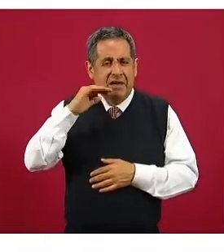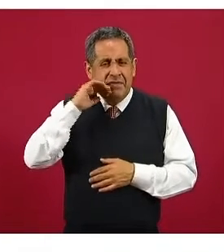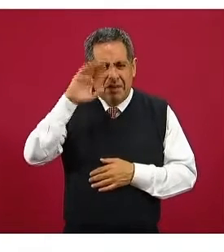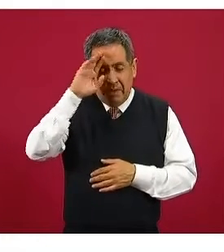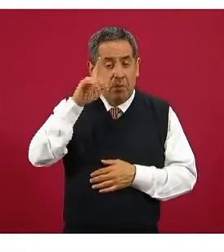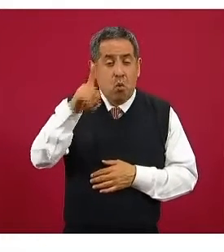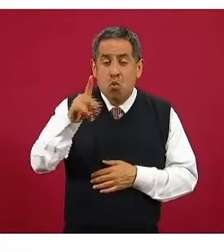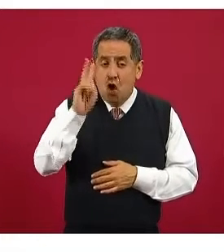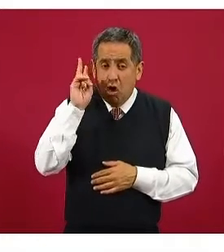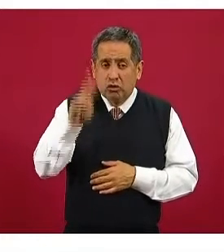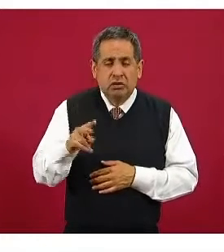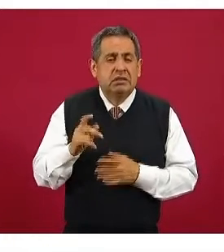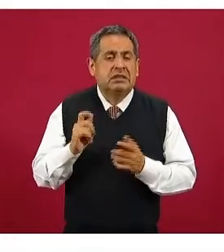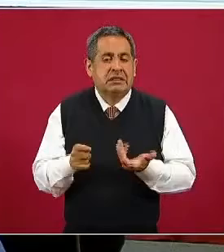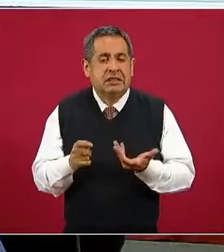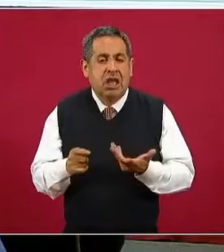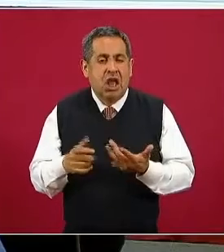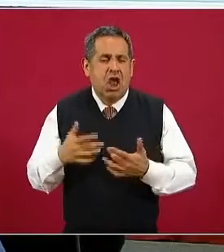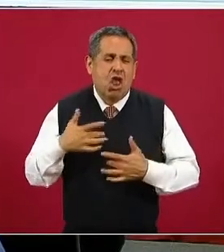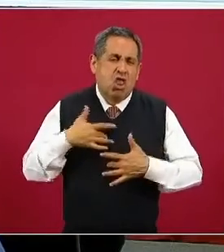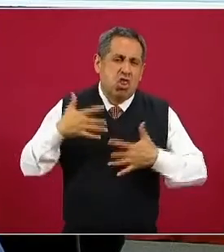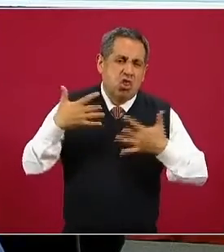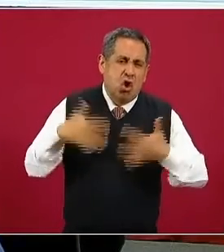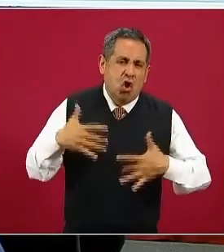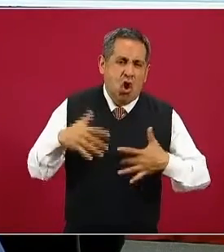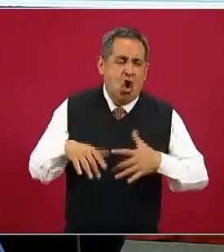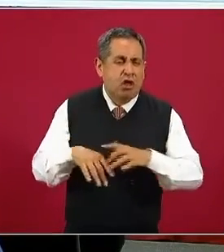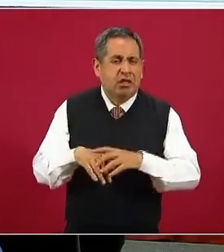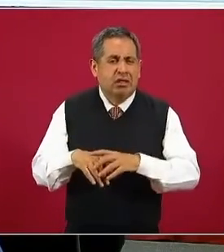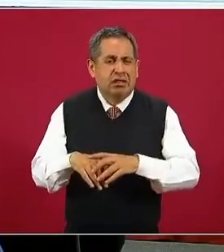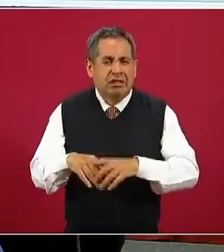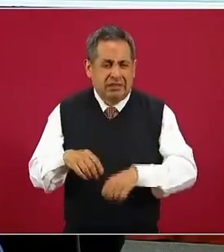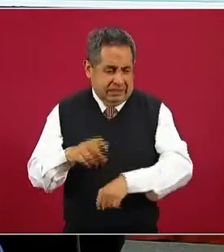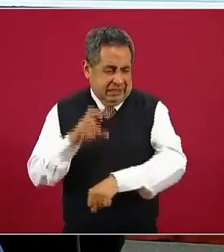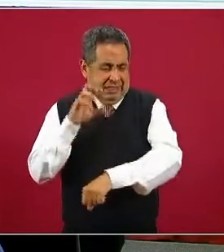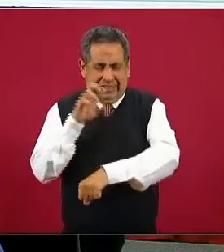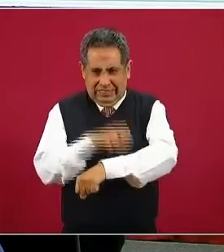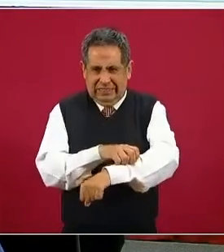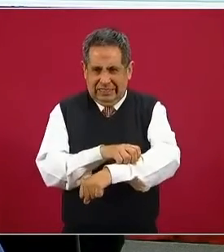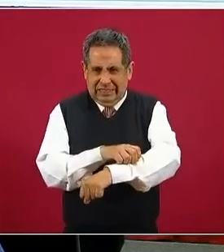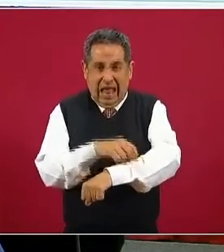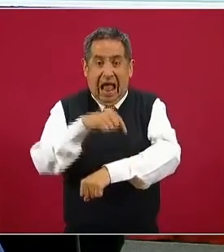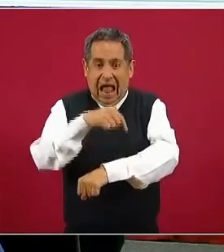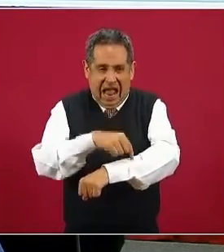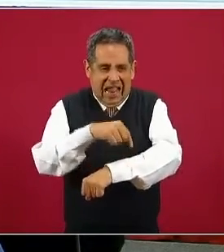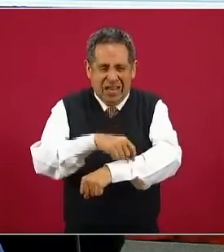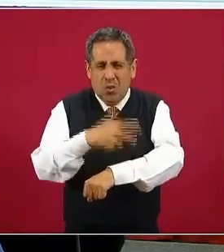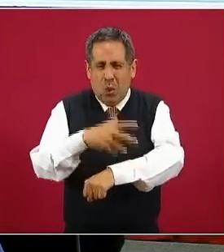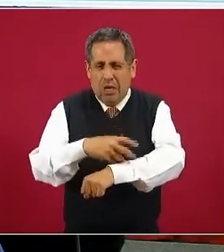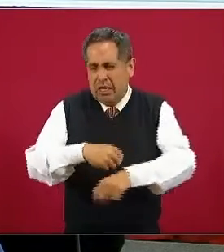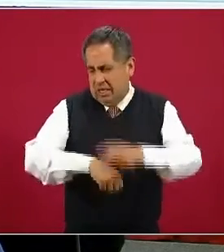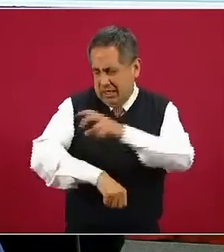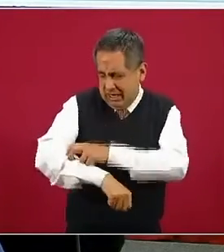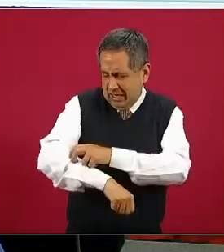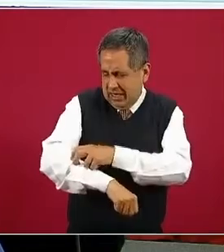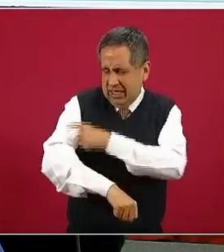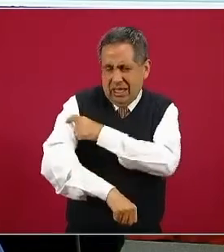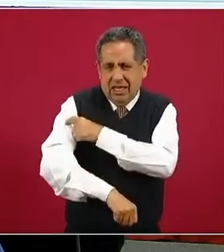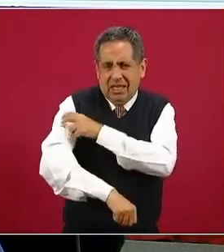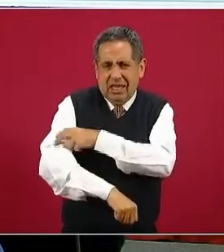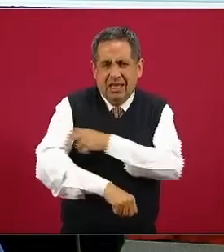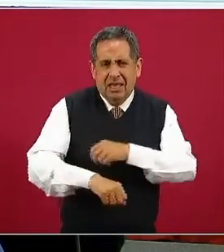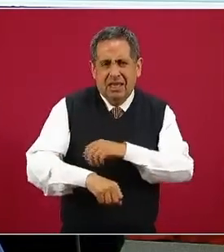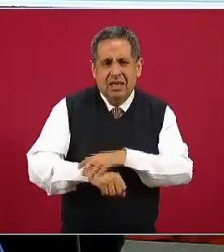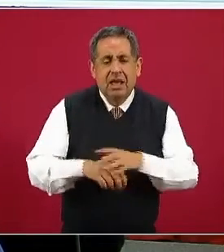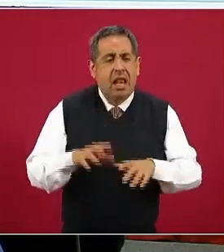lo más común es cuando existe un dolor en la zona donde fue la agresión, que hablamos de dolor radial porque